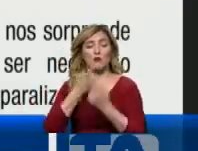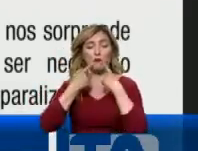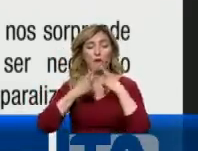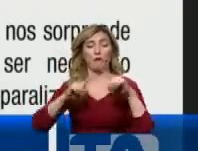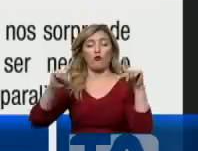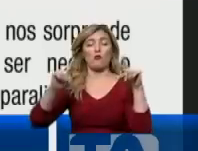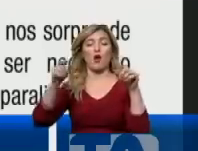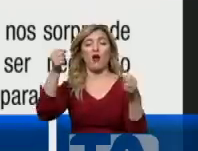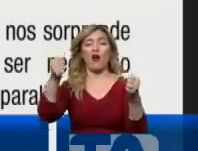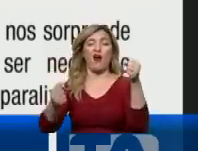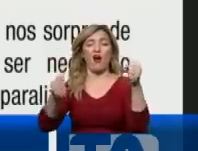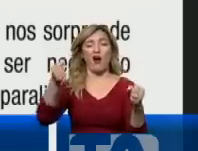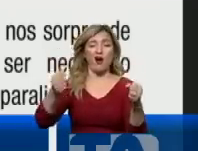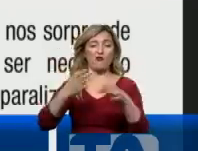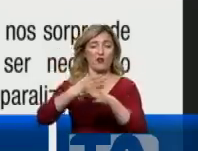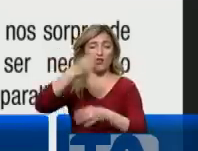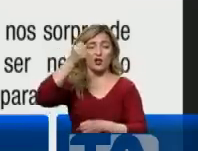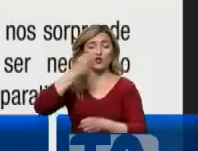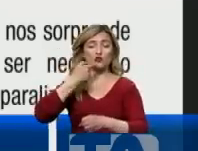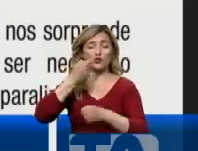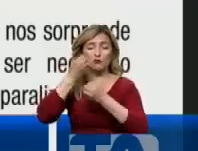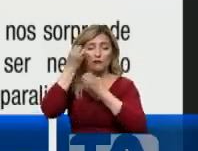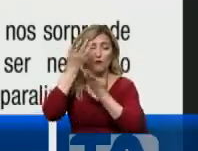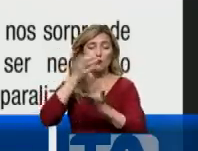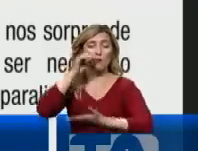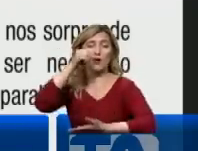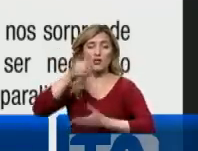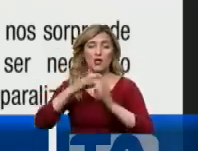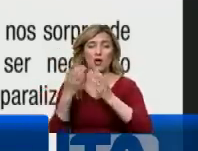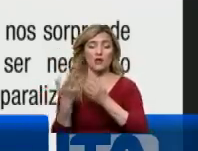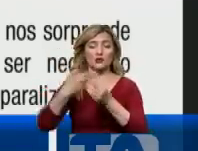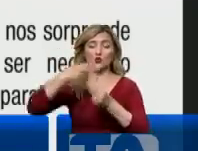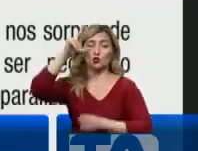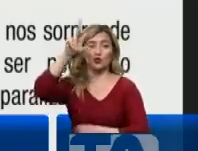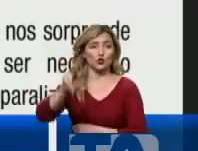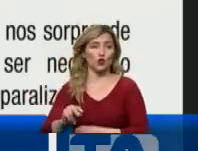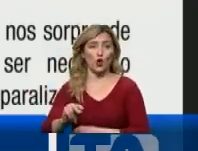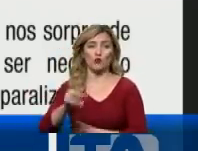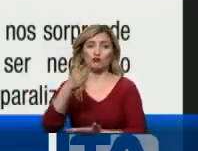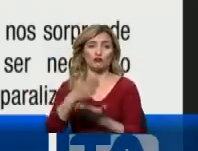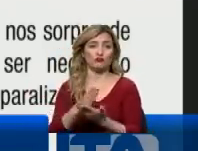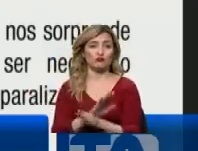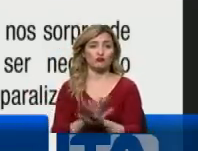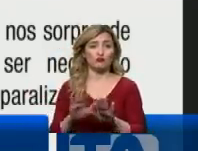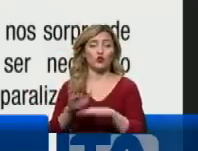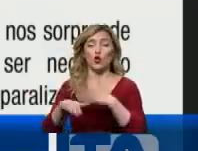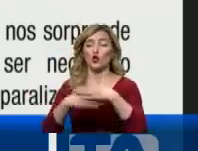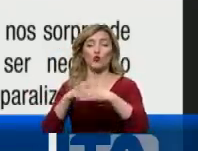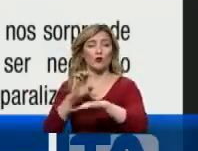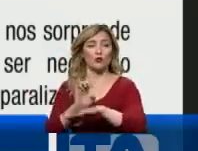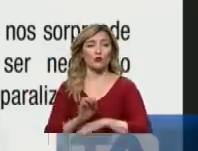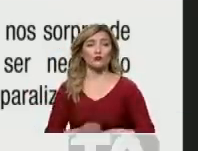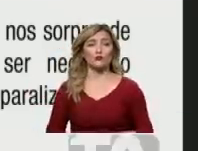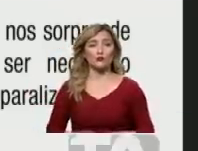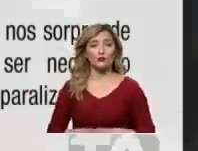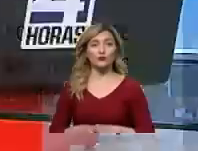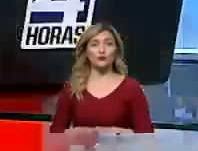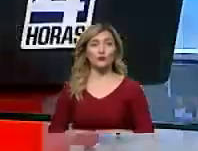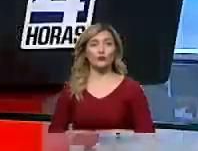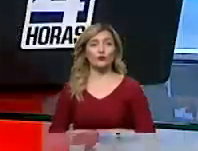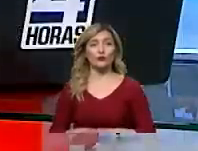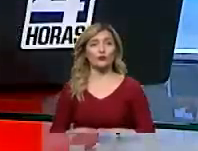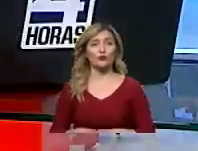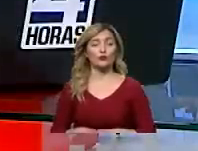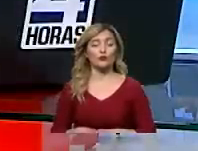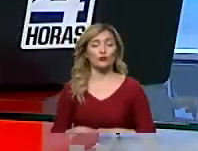por el sector del transporte. Repetimos, mañana no hay clases en todo el país.